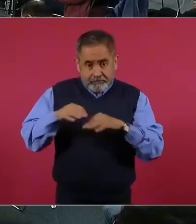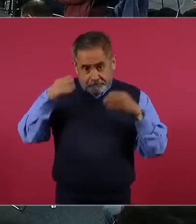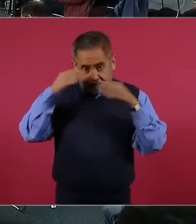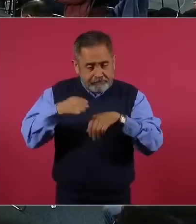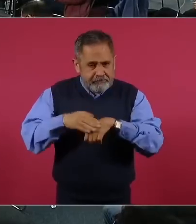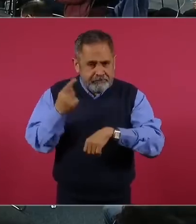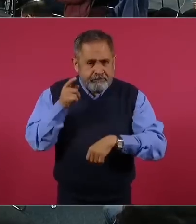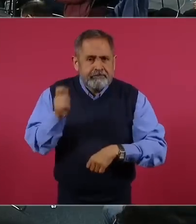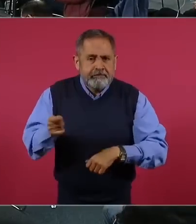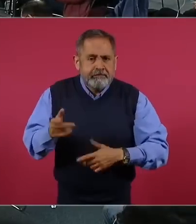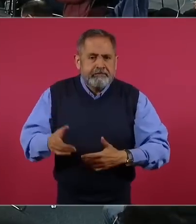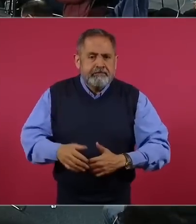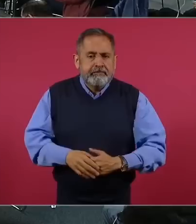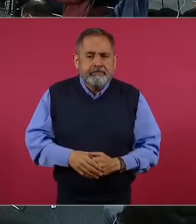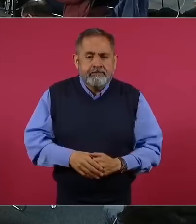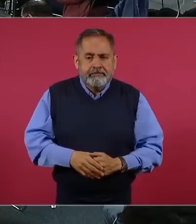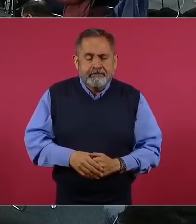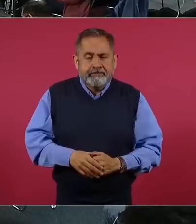Bueno,